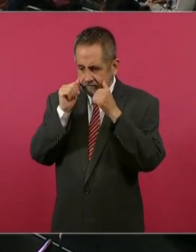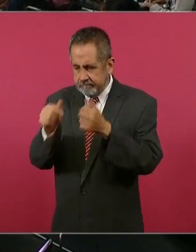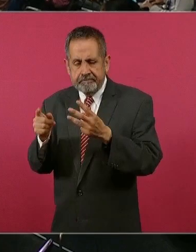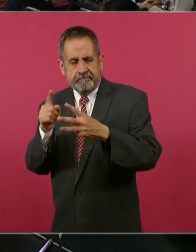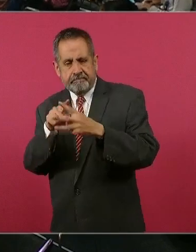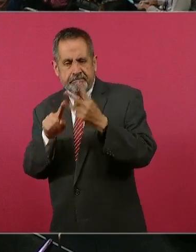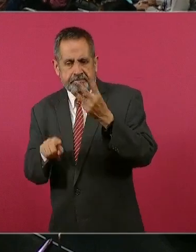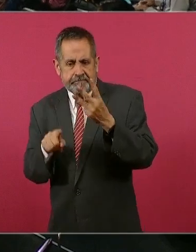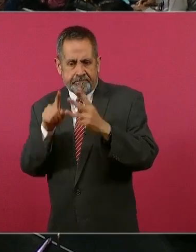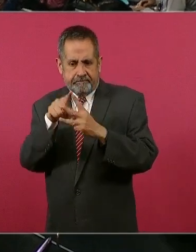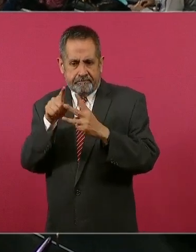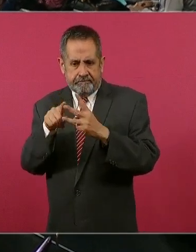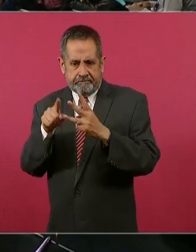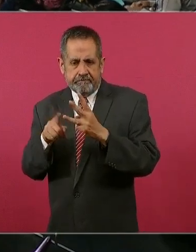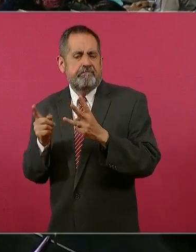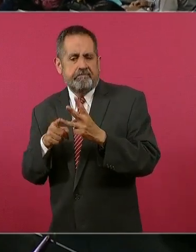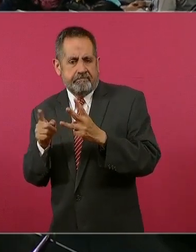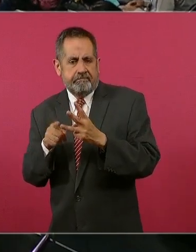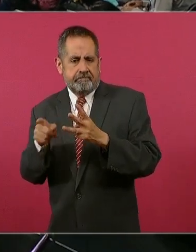estas demandas.